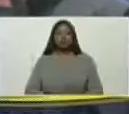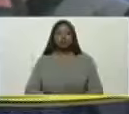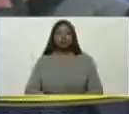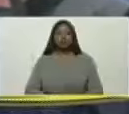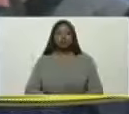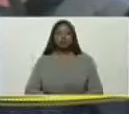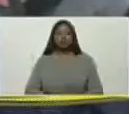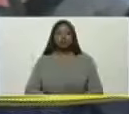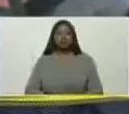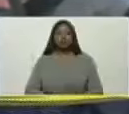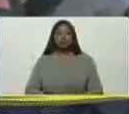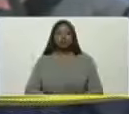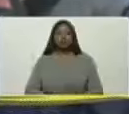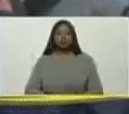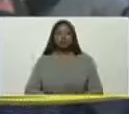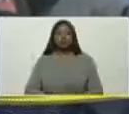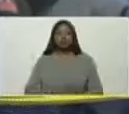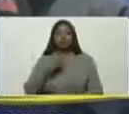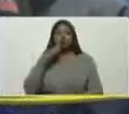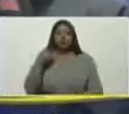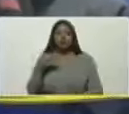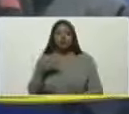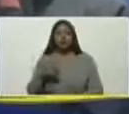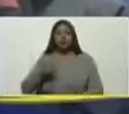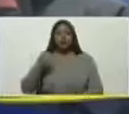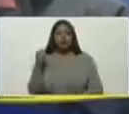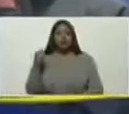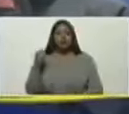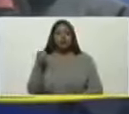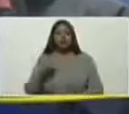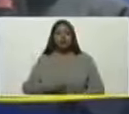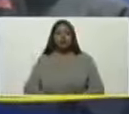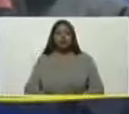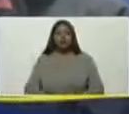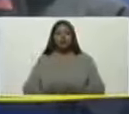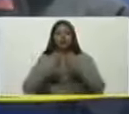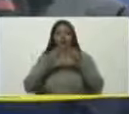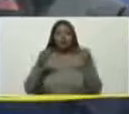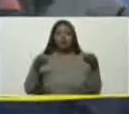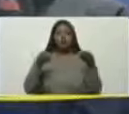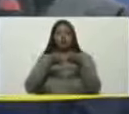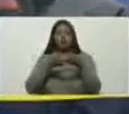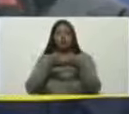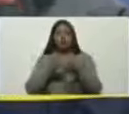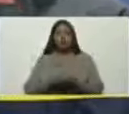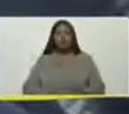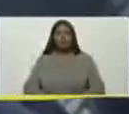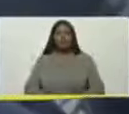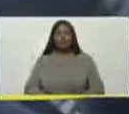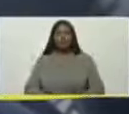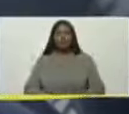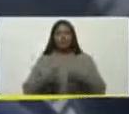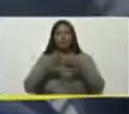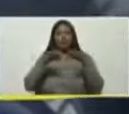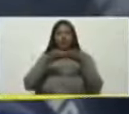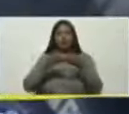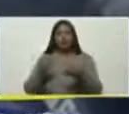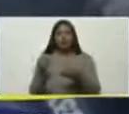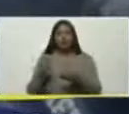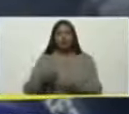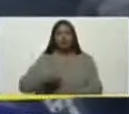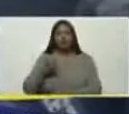Joven generación de policías de todos los cuerpos, Policía Nacional